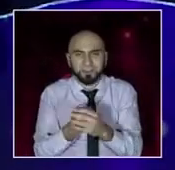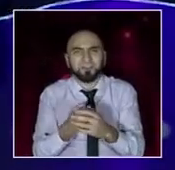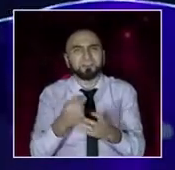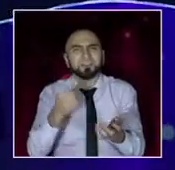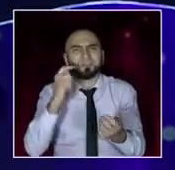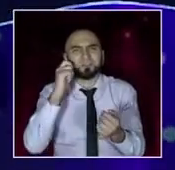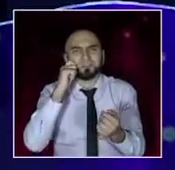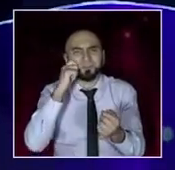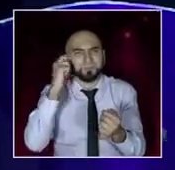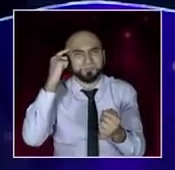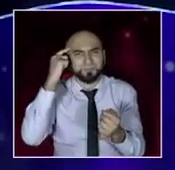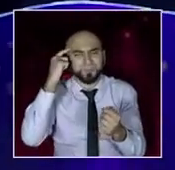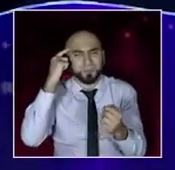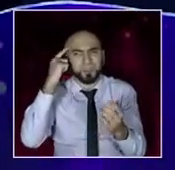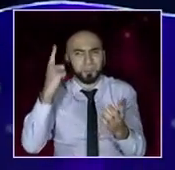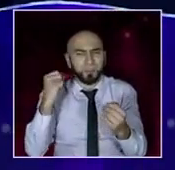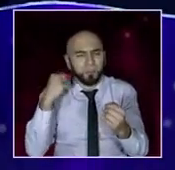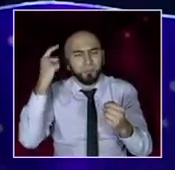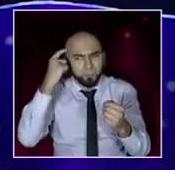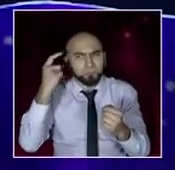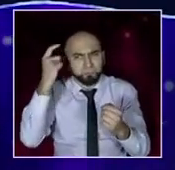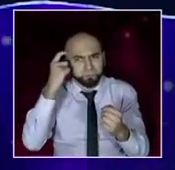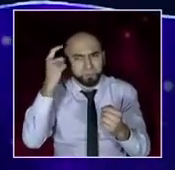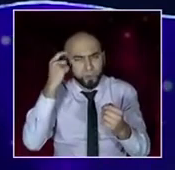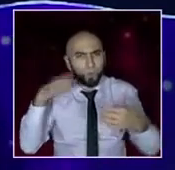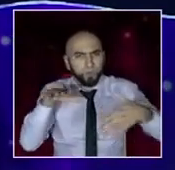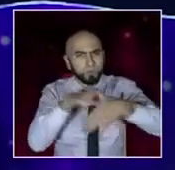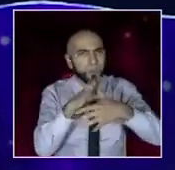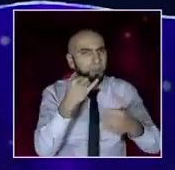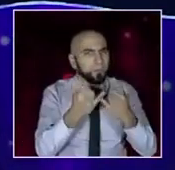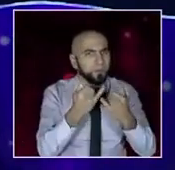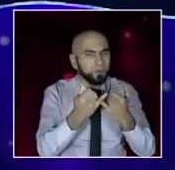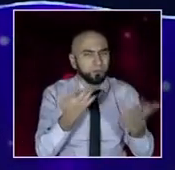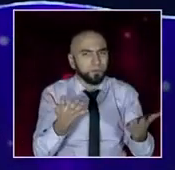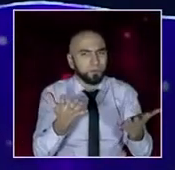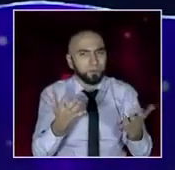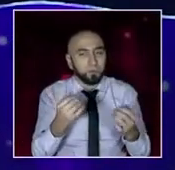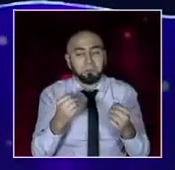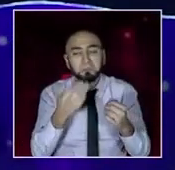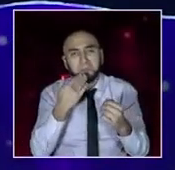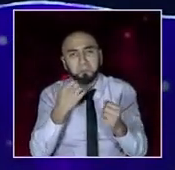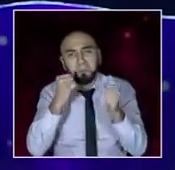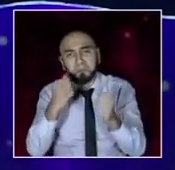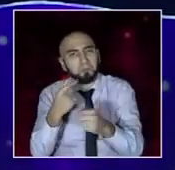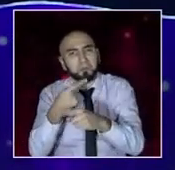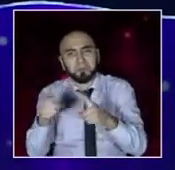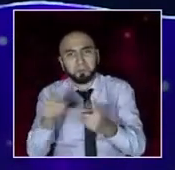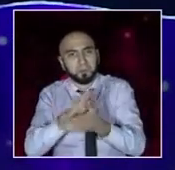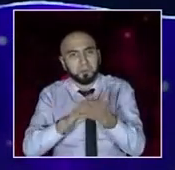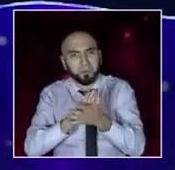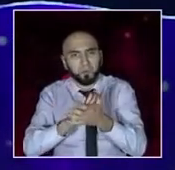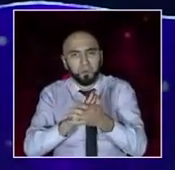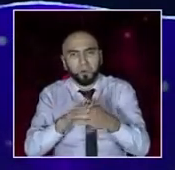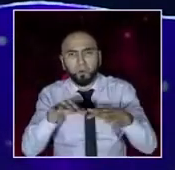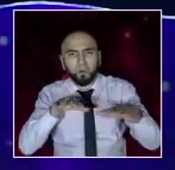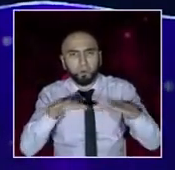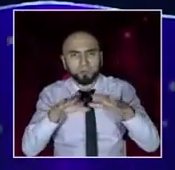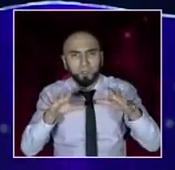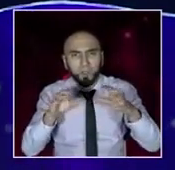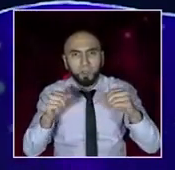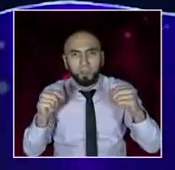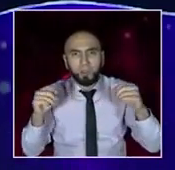un nivel muy alto pensando que voy a tener que juntarme con mi amigo. Pueden ser cosas más pequeñas, como la expectativa que las cosas en las sombras son más